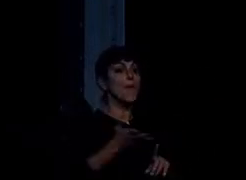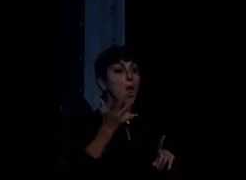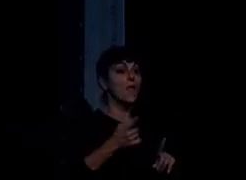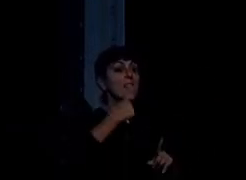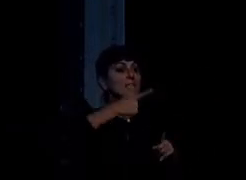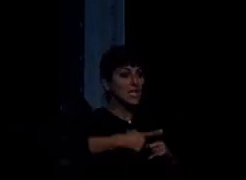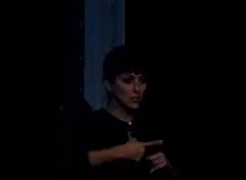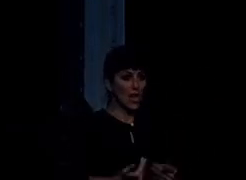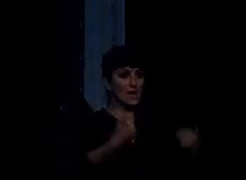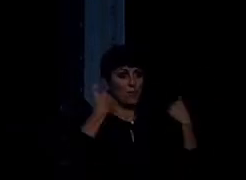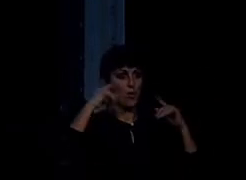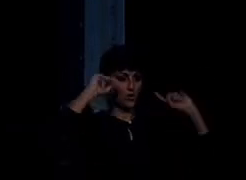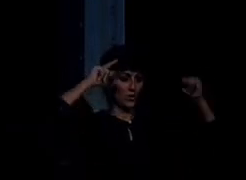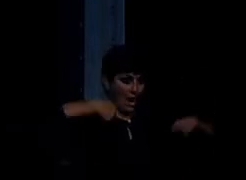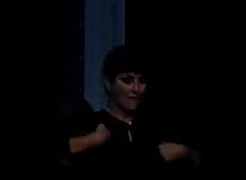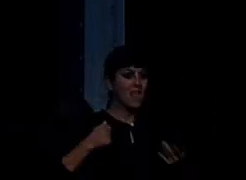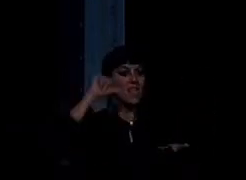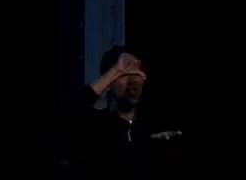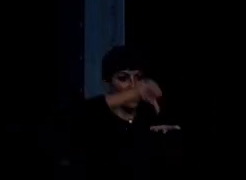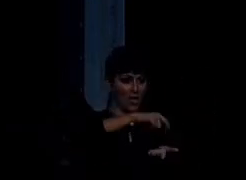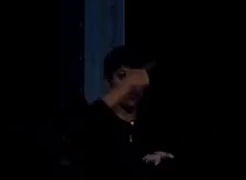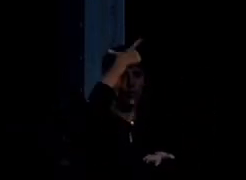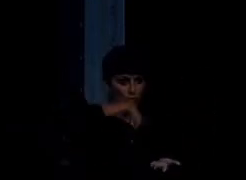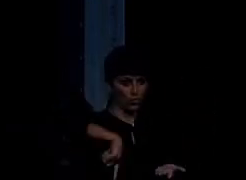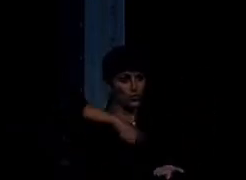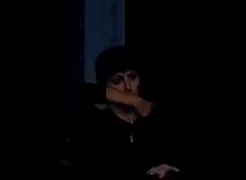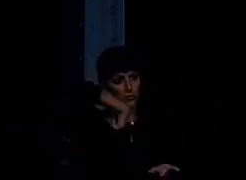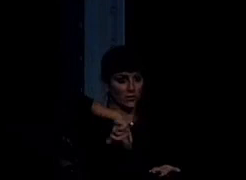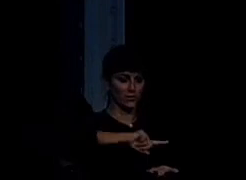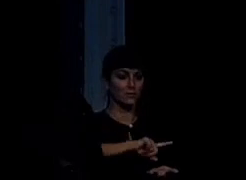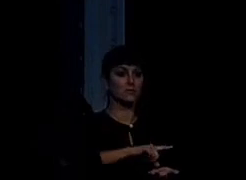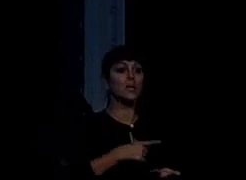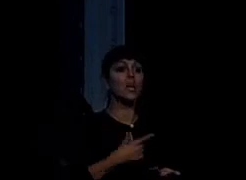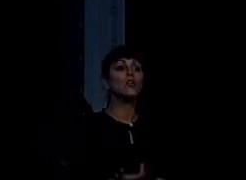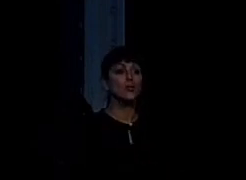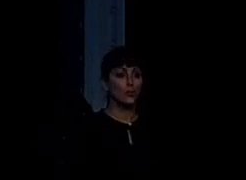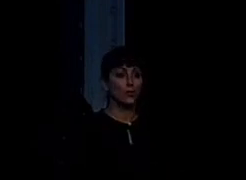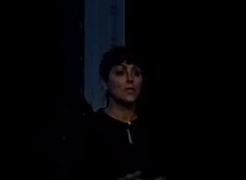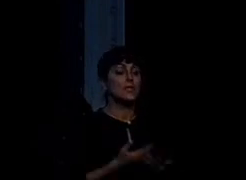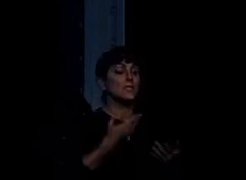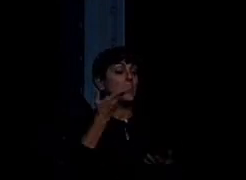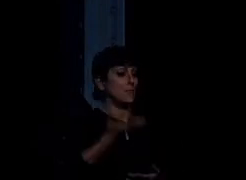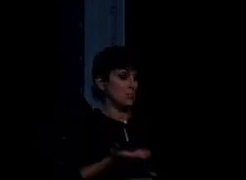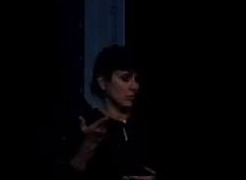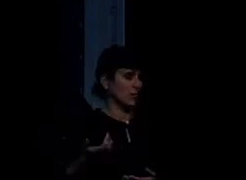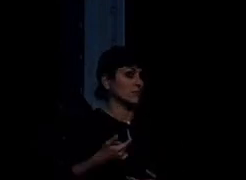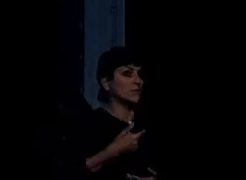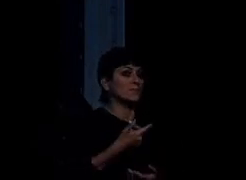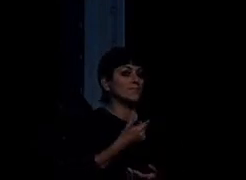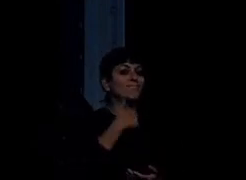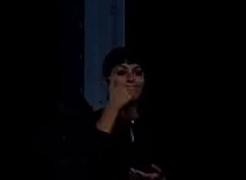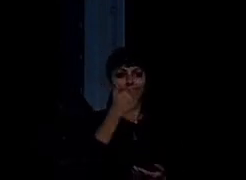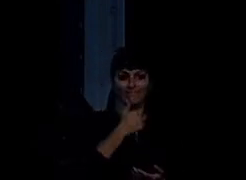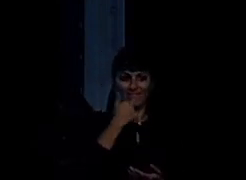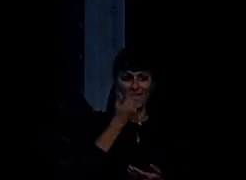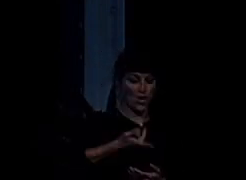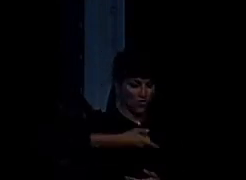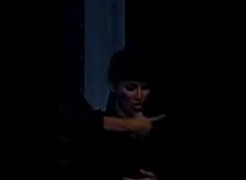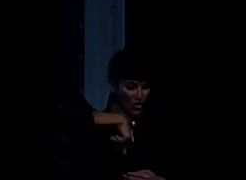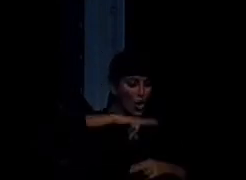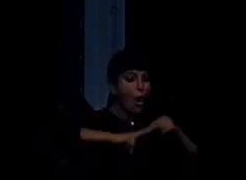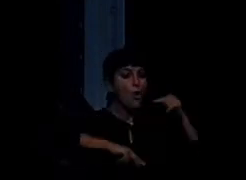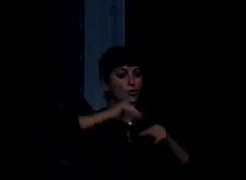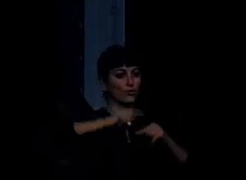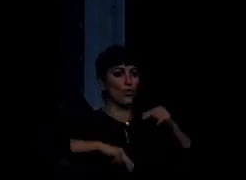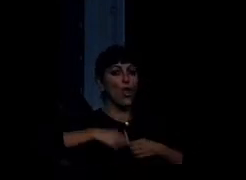el centro, ¿no? Y lo que yo creo que es importante es que sepamos la importancia que tenemos en la construcción de